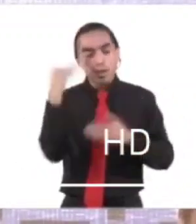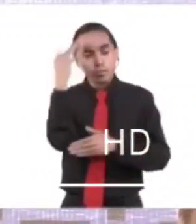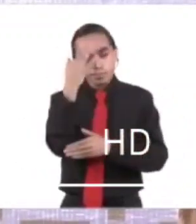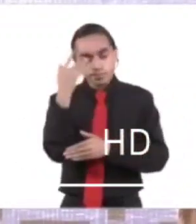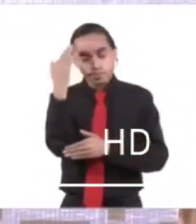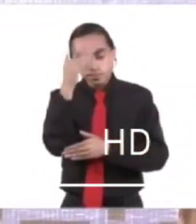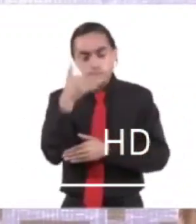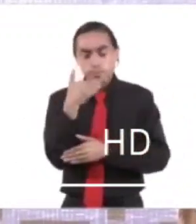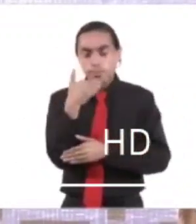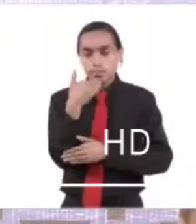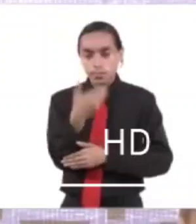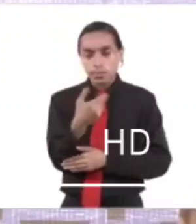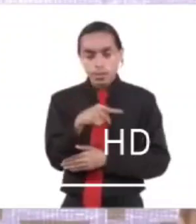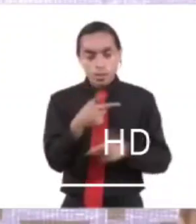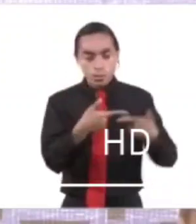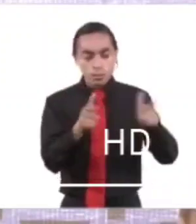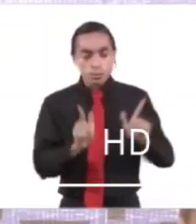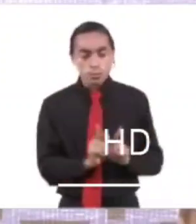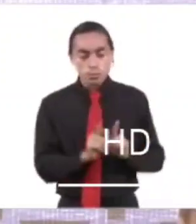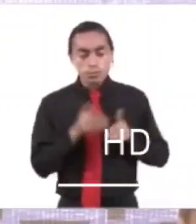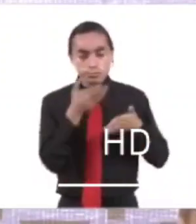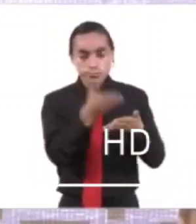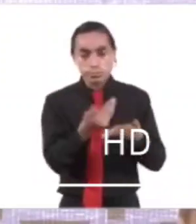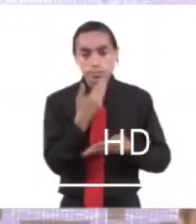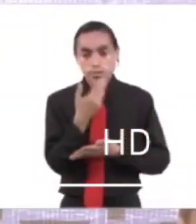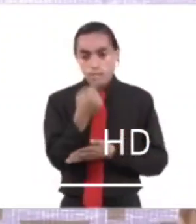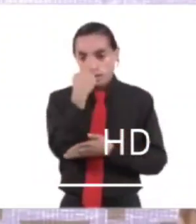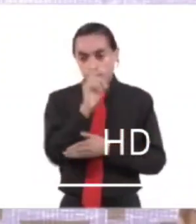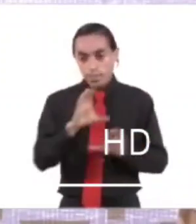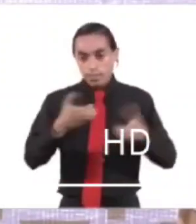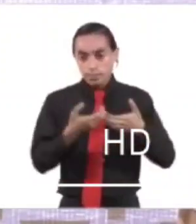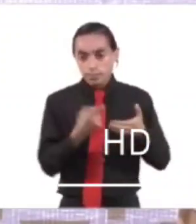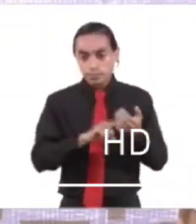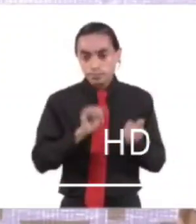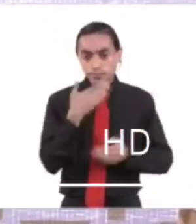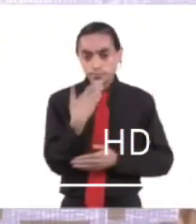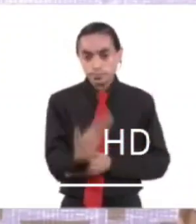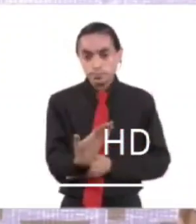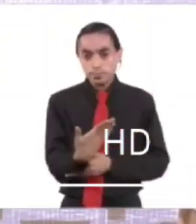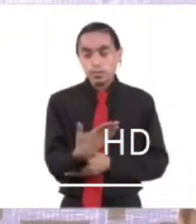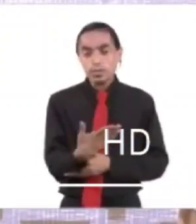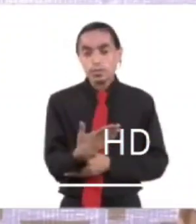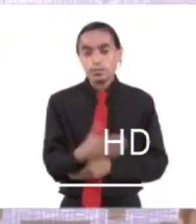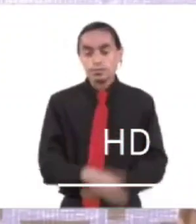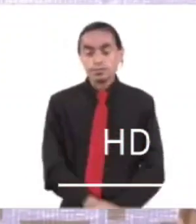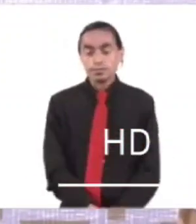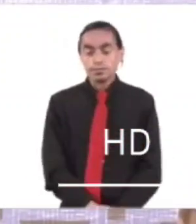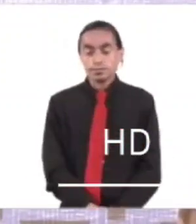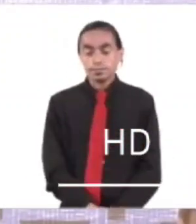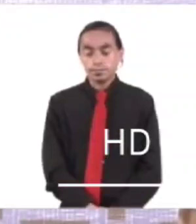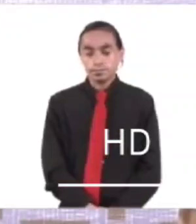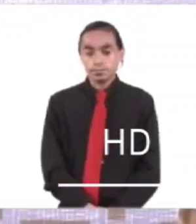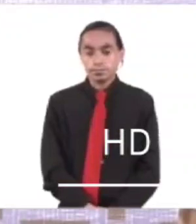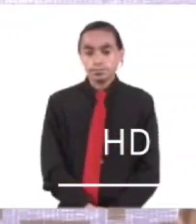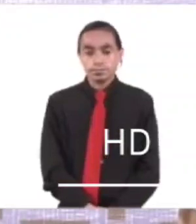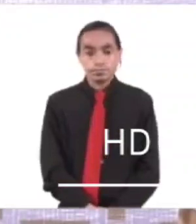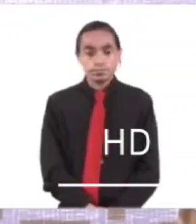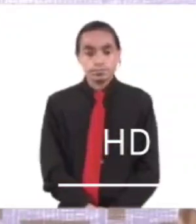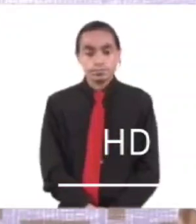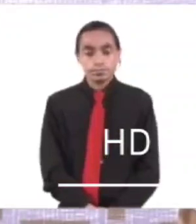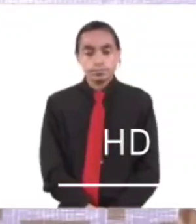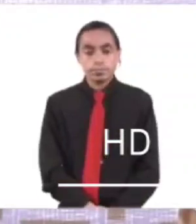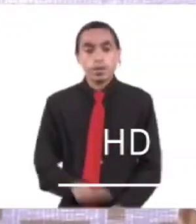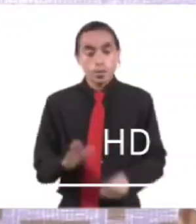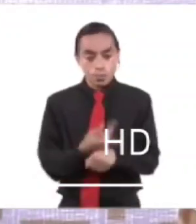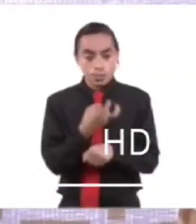en colectivo, y de esa manera haciendo comunidad. Porque si algo, y con eso termino, tiene que ver